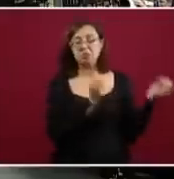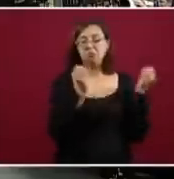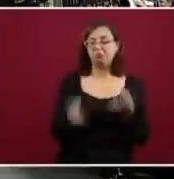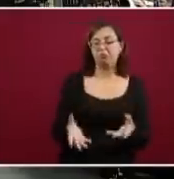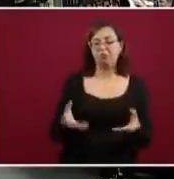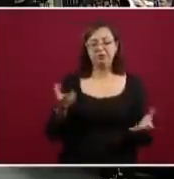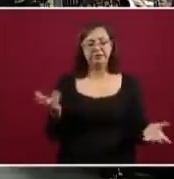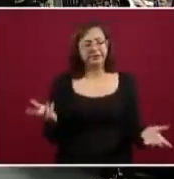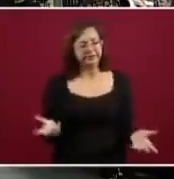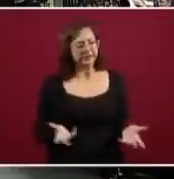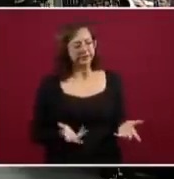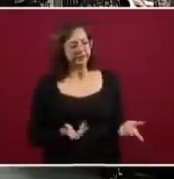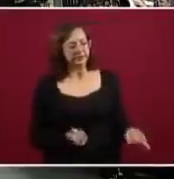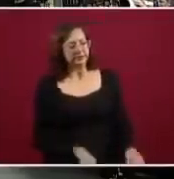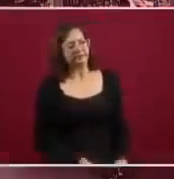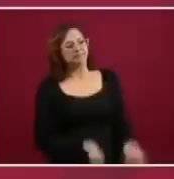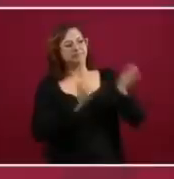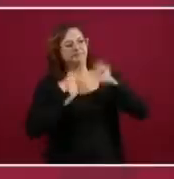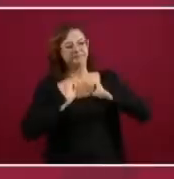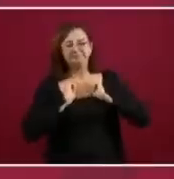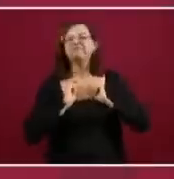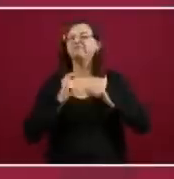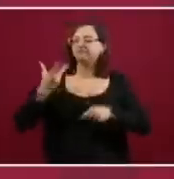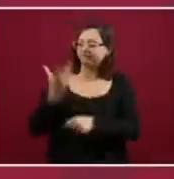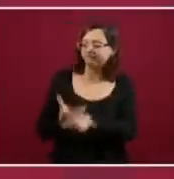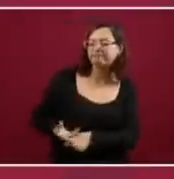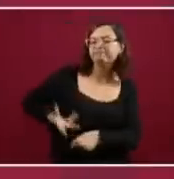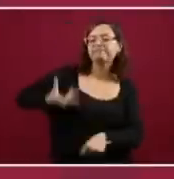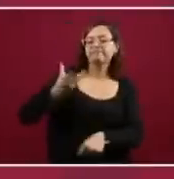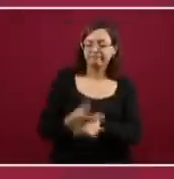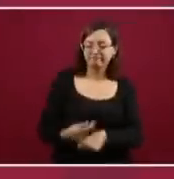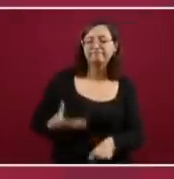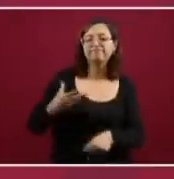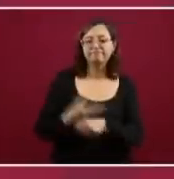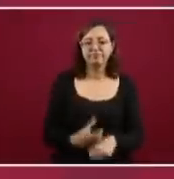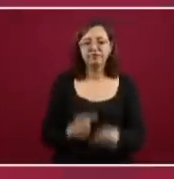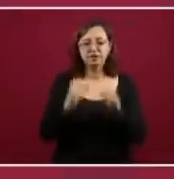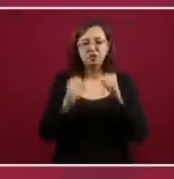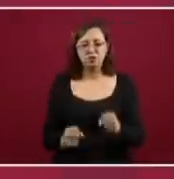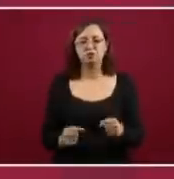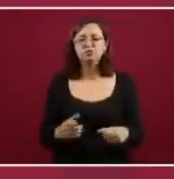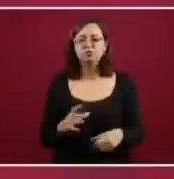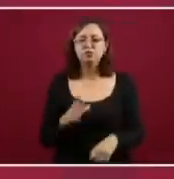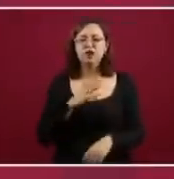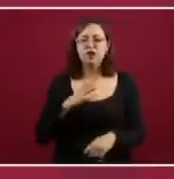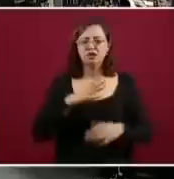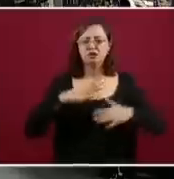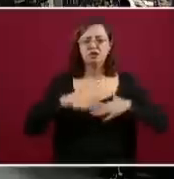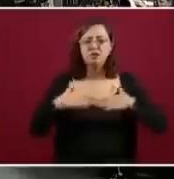pero vamos a resolverlo tengo confianza